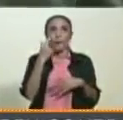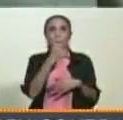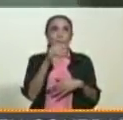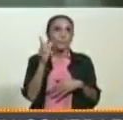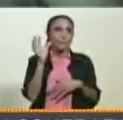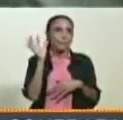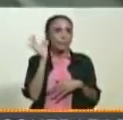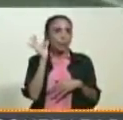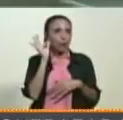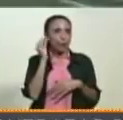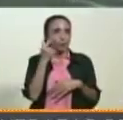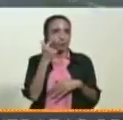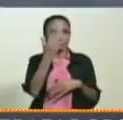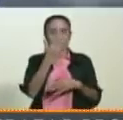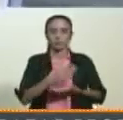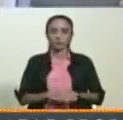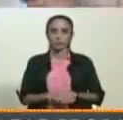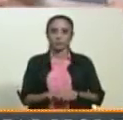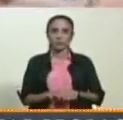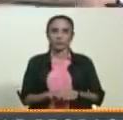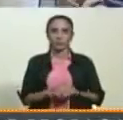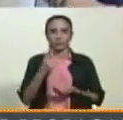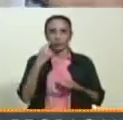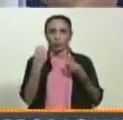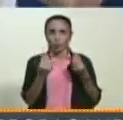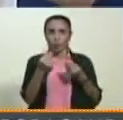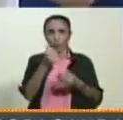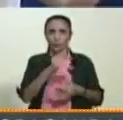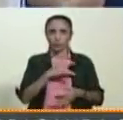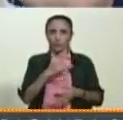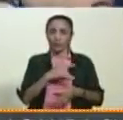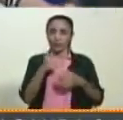Zoraida Celis. ¿Cómo estás tú, mi vida?